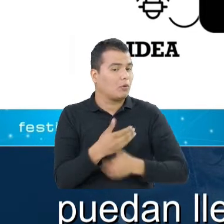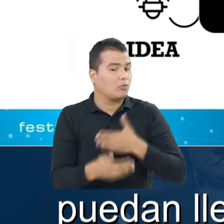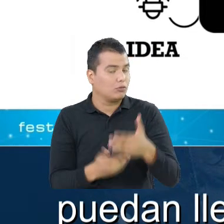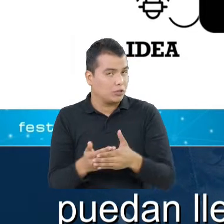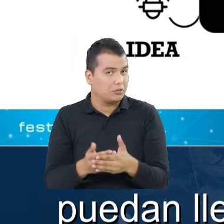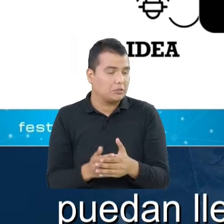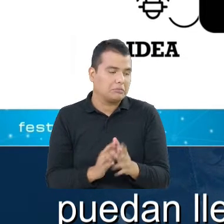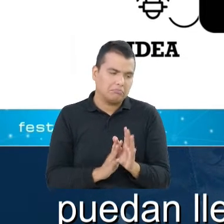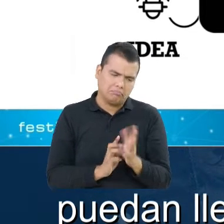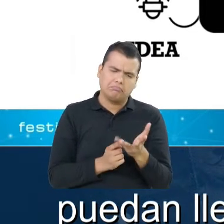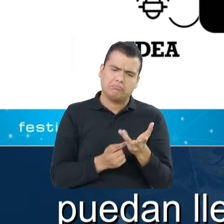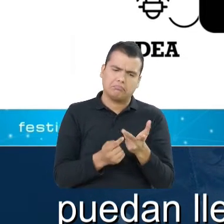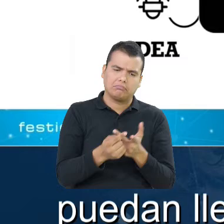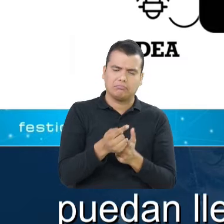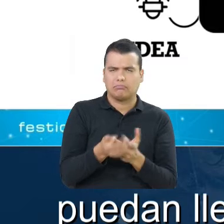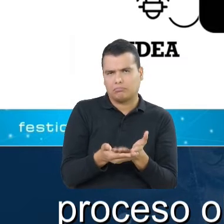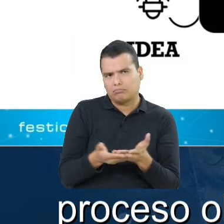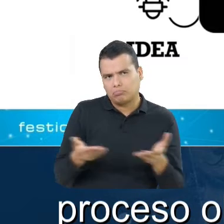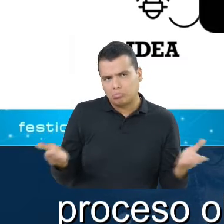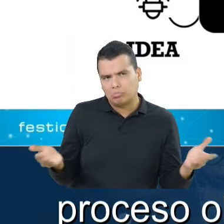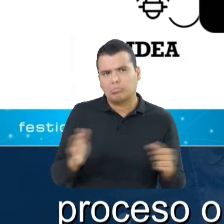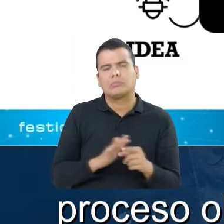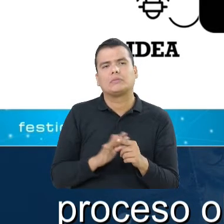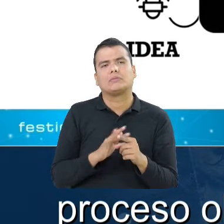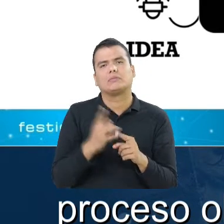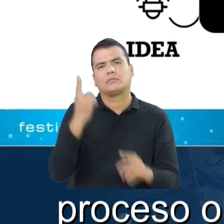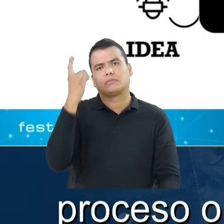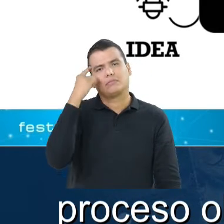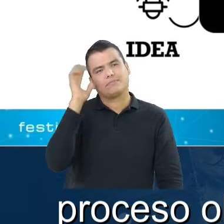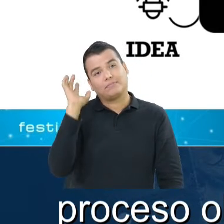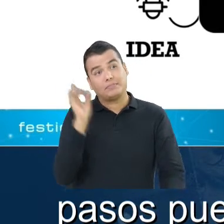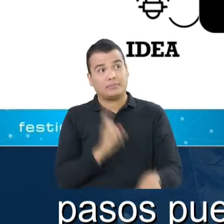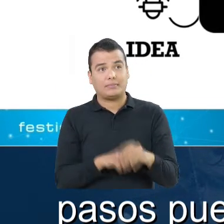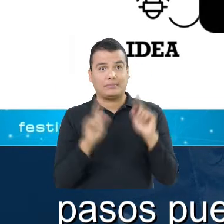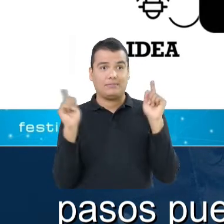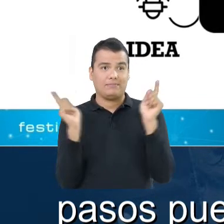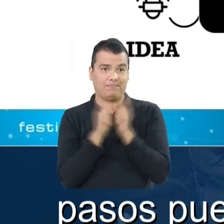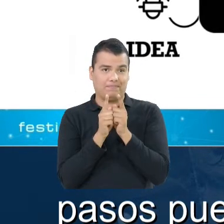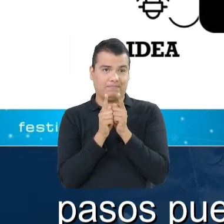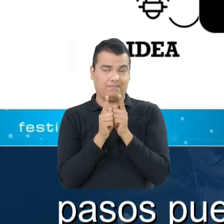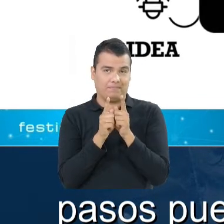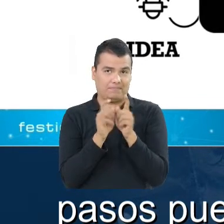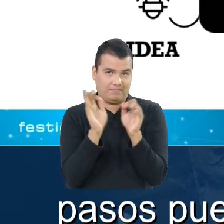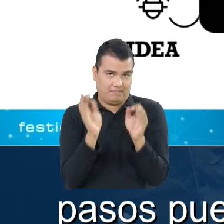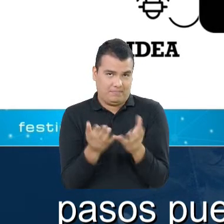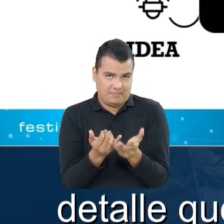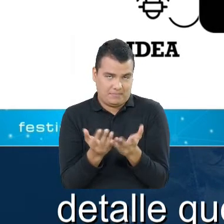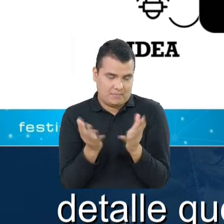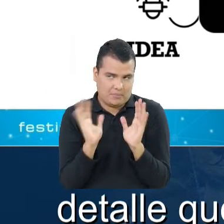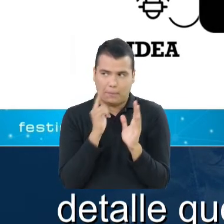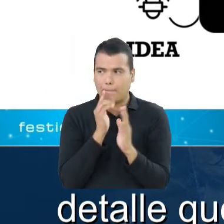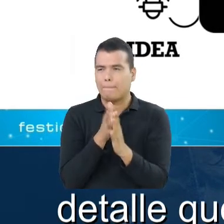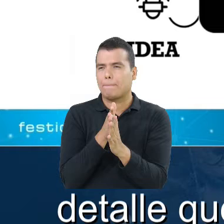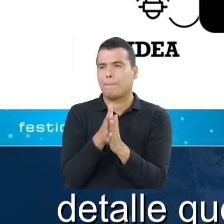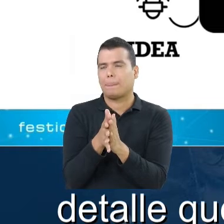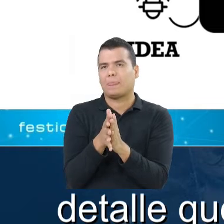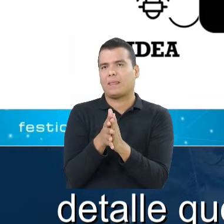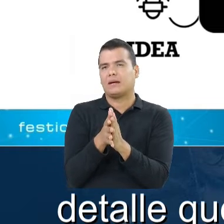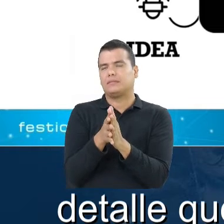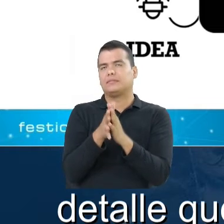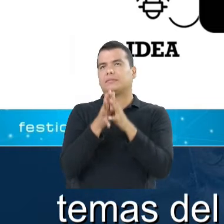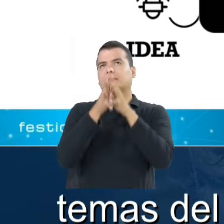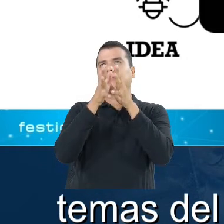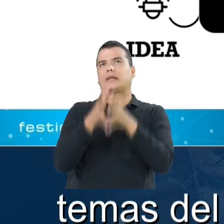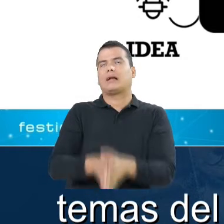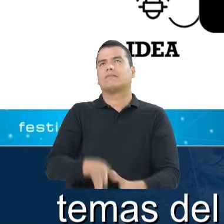tienen cositas mucho más al detalle que hay que desarrollar. Pues por temas de tiempo no las vamos a poder tocar todas, pero sí quiero darles ese gran mundo para